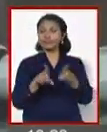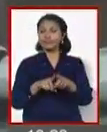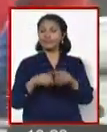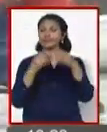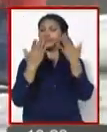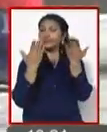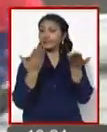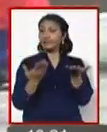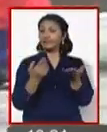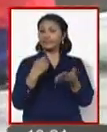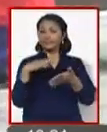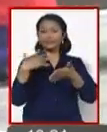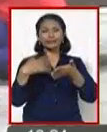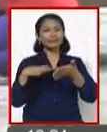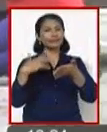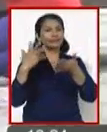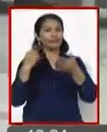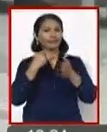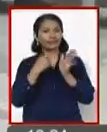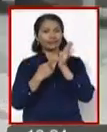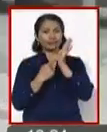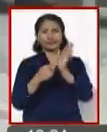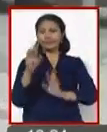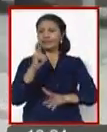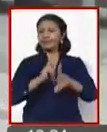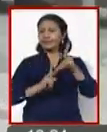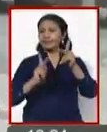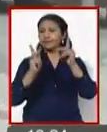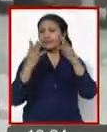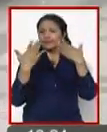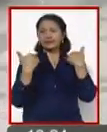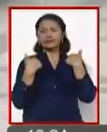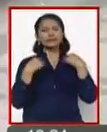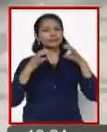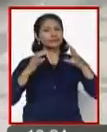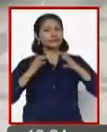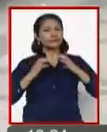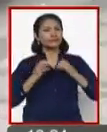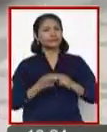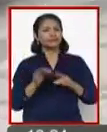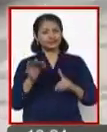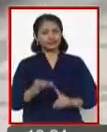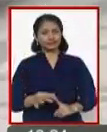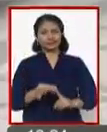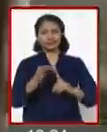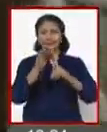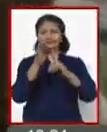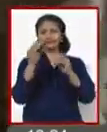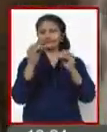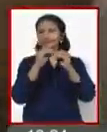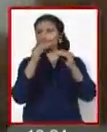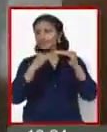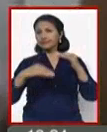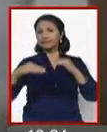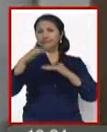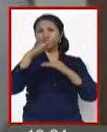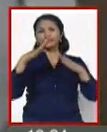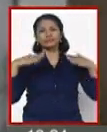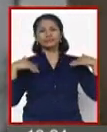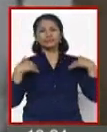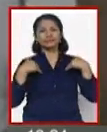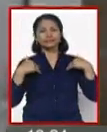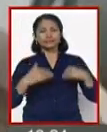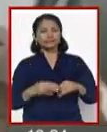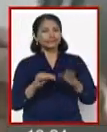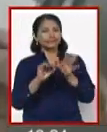inclusive existen ya estudios que revelan que las personas tienen capacidades especiales mayores que los